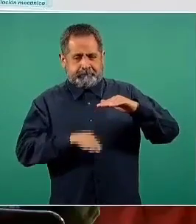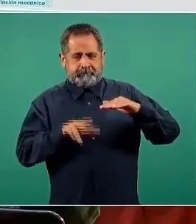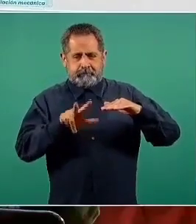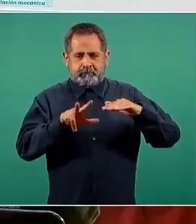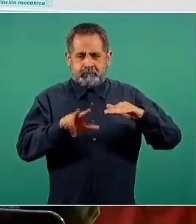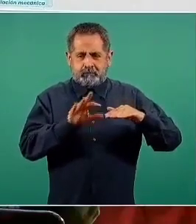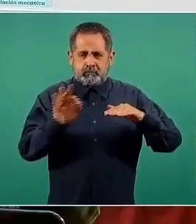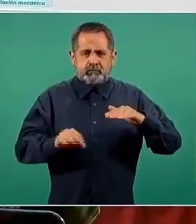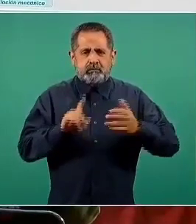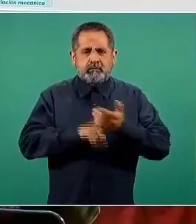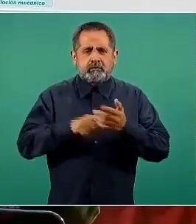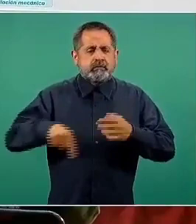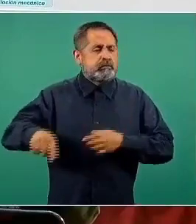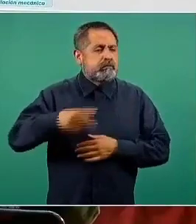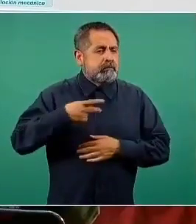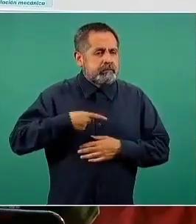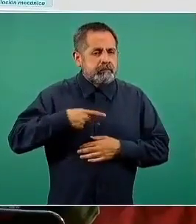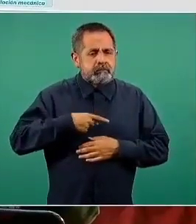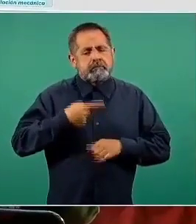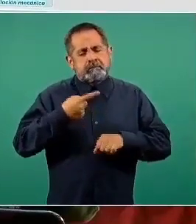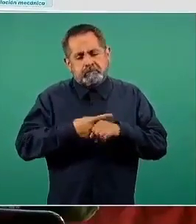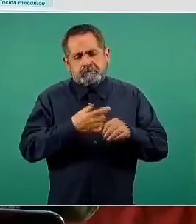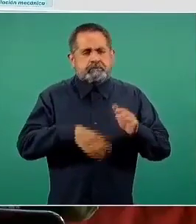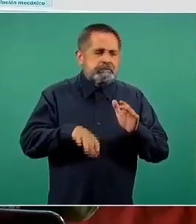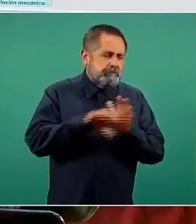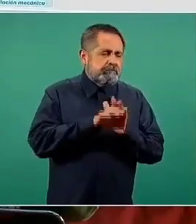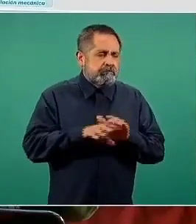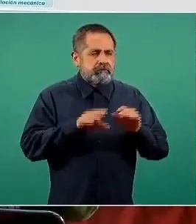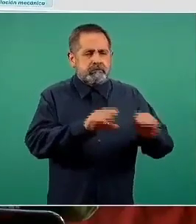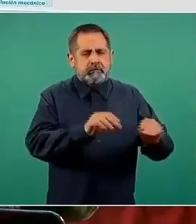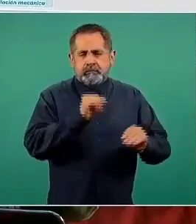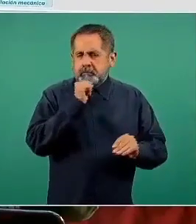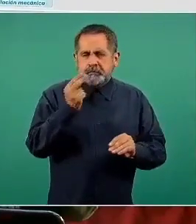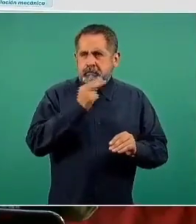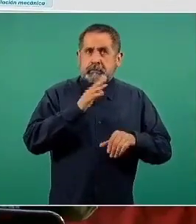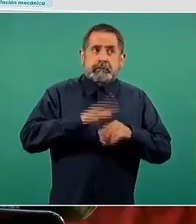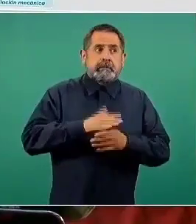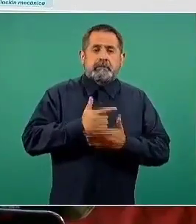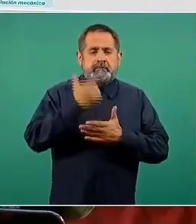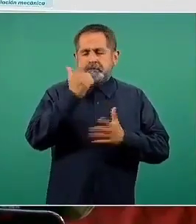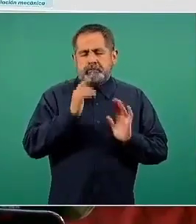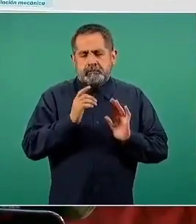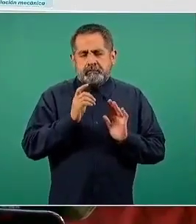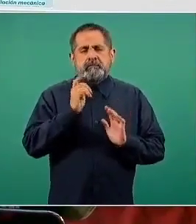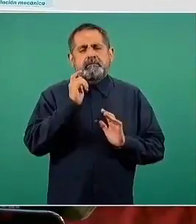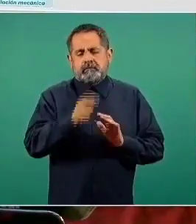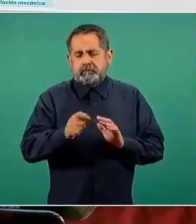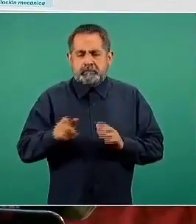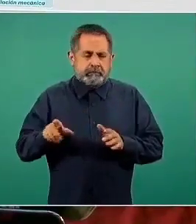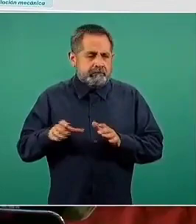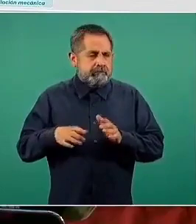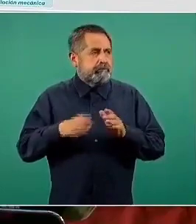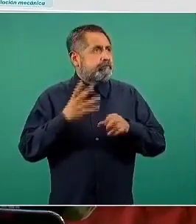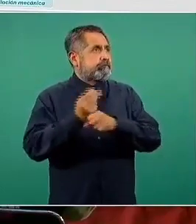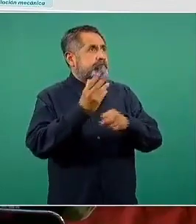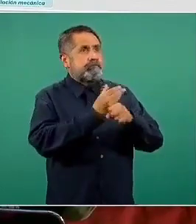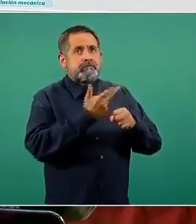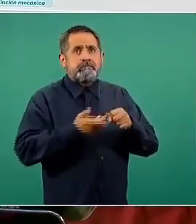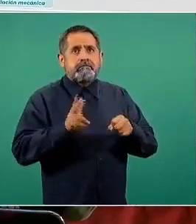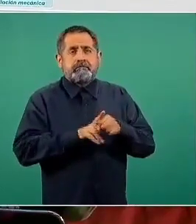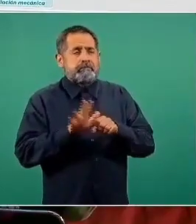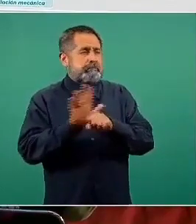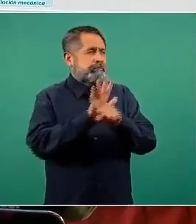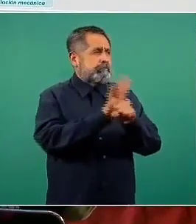una presentación adicional a la que ya hemos estado haciendo. Se trata de las camas producto de la reconversión hospitalaria,